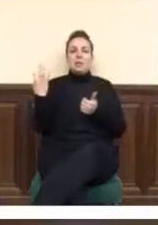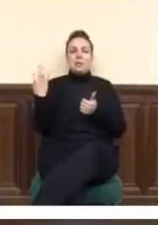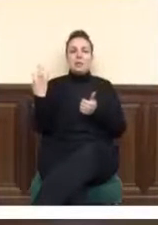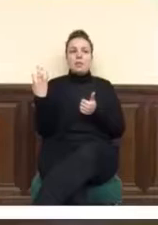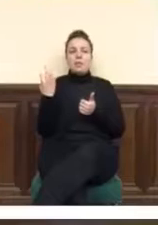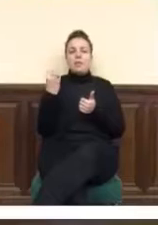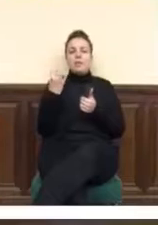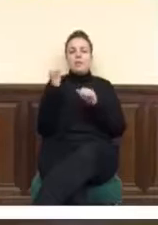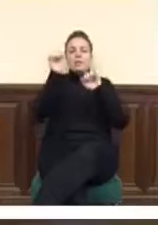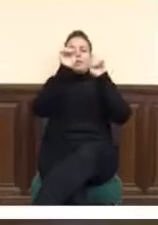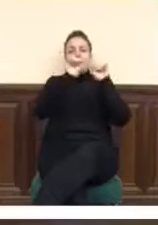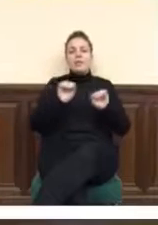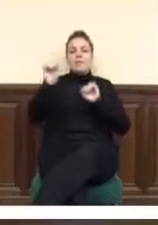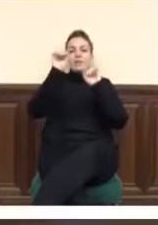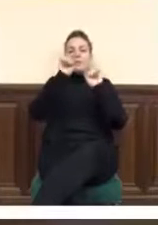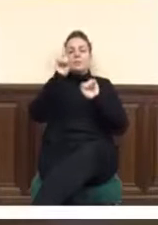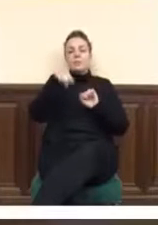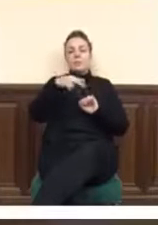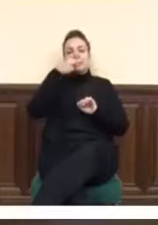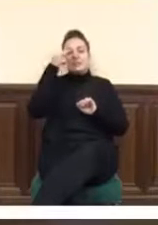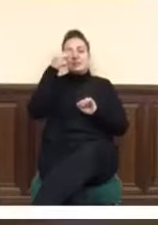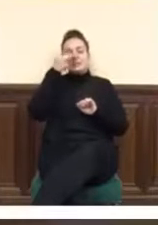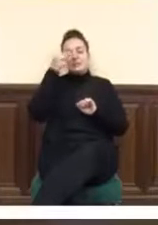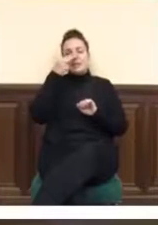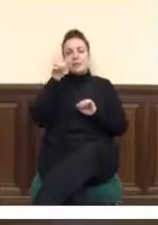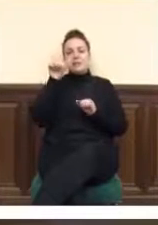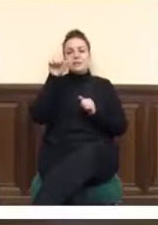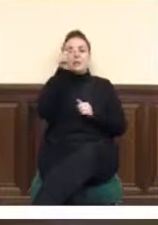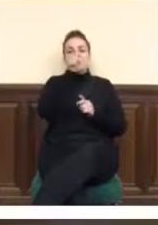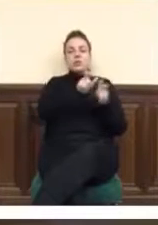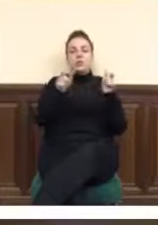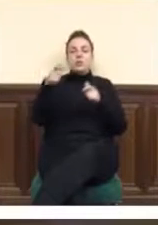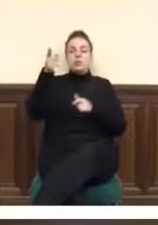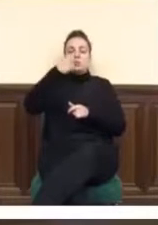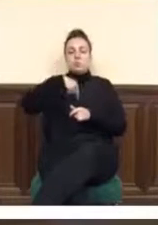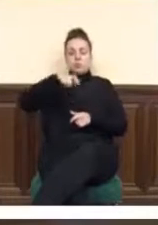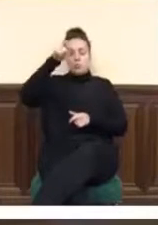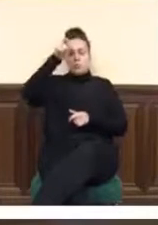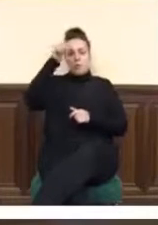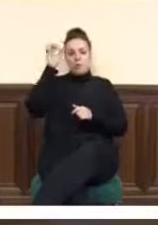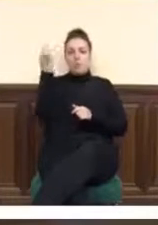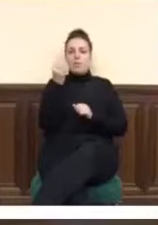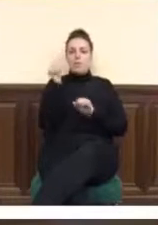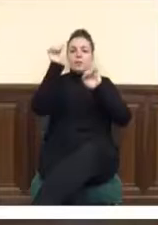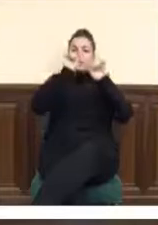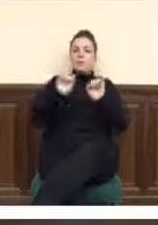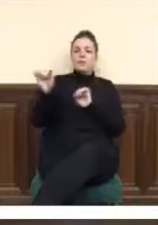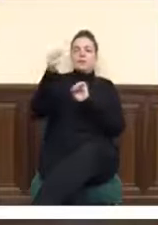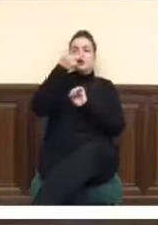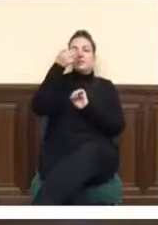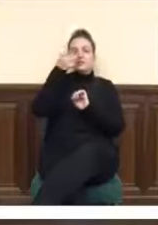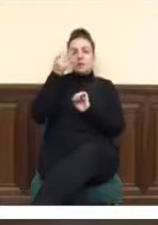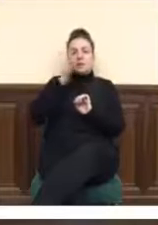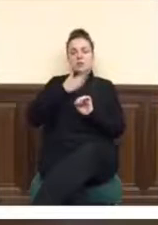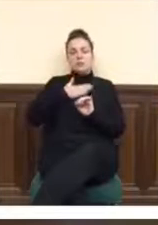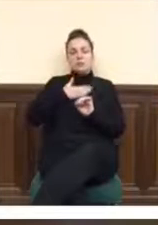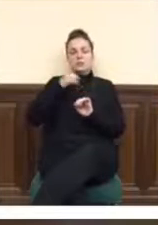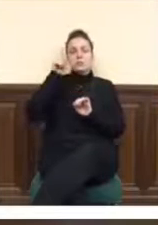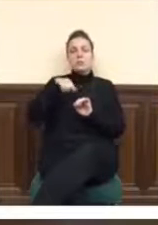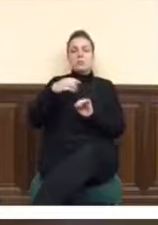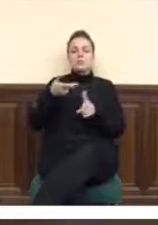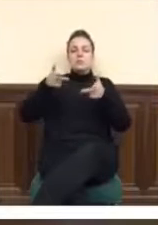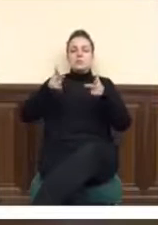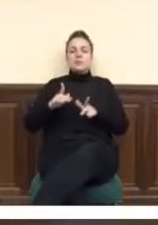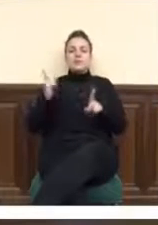la defensa del interés de la ciudadanía de nuestros respectivos municipios y que aquellos que aquí se sientan en la oposición,